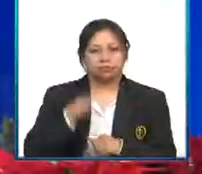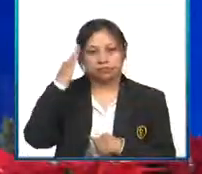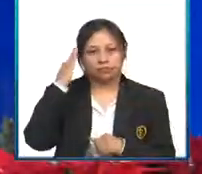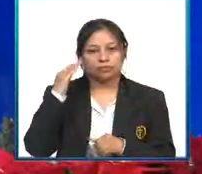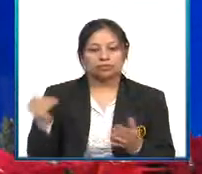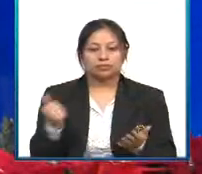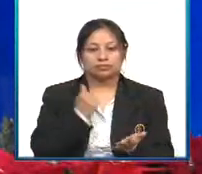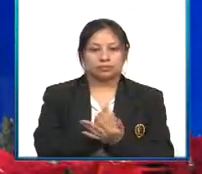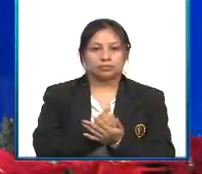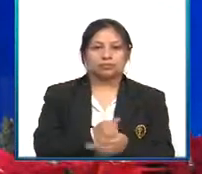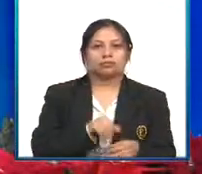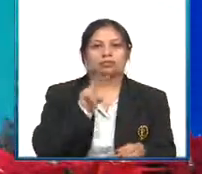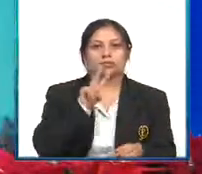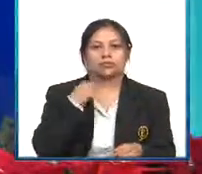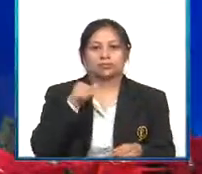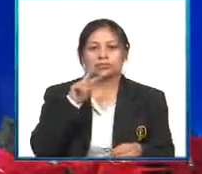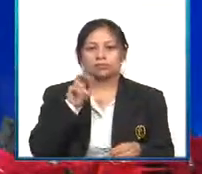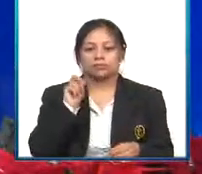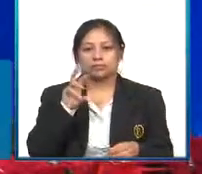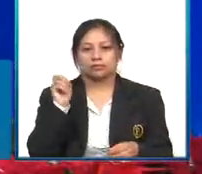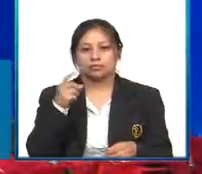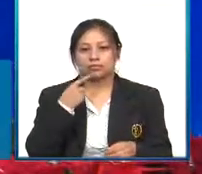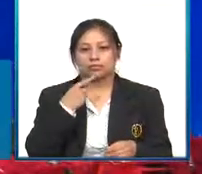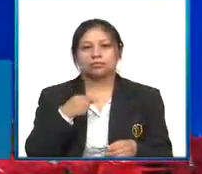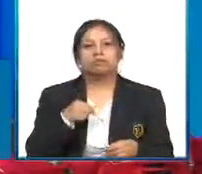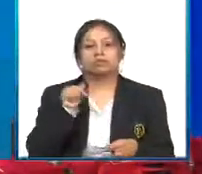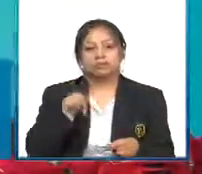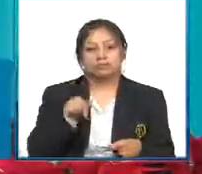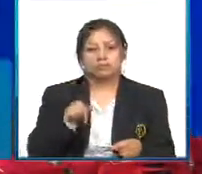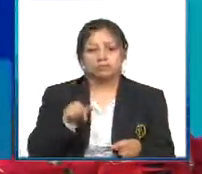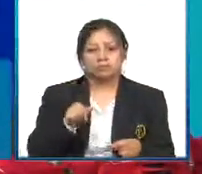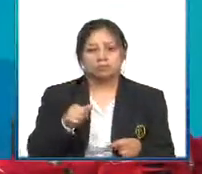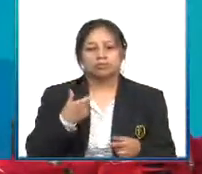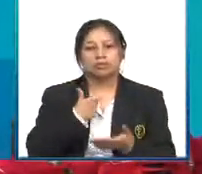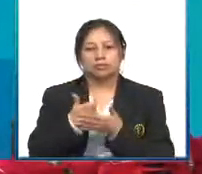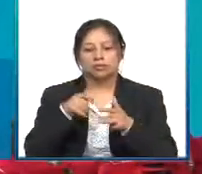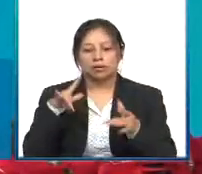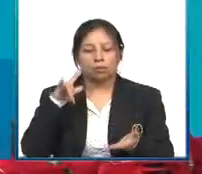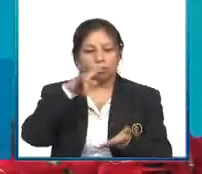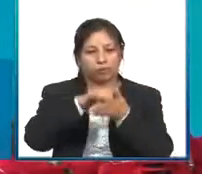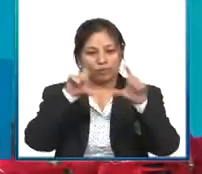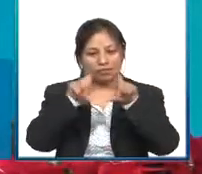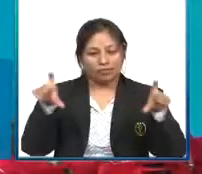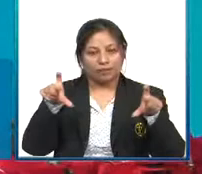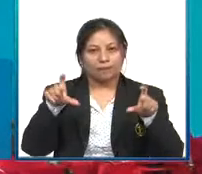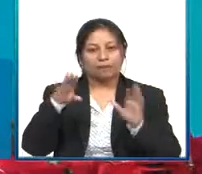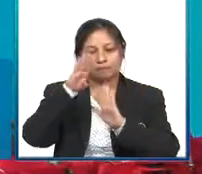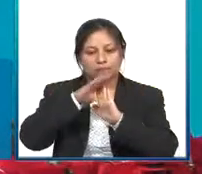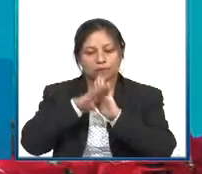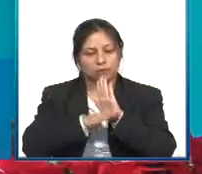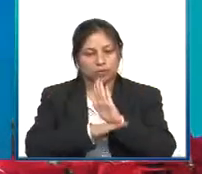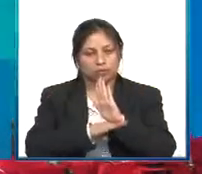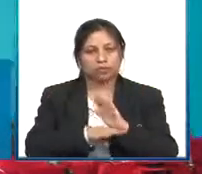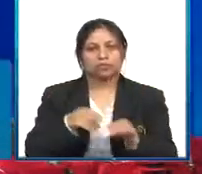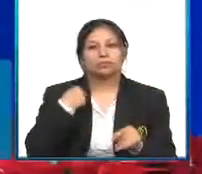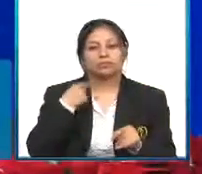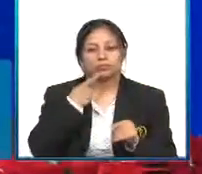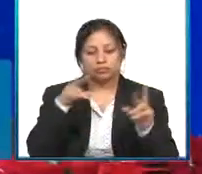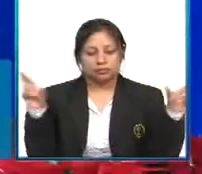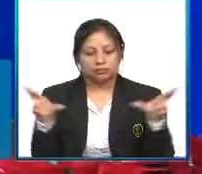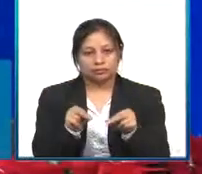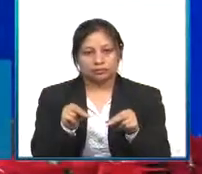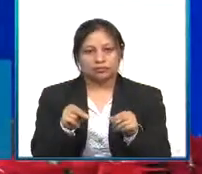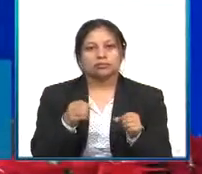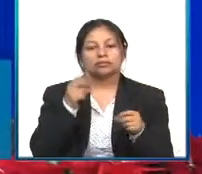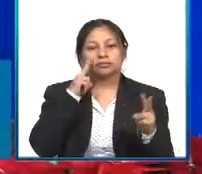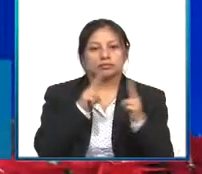¿Sabía que la aprobación del decreto 2-2020, con esta misma los precios de los boletos aéreos se cotizarían a menor precio? En nuestro resumen